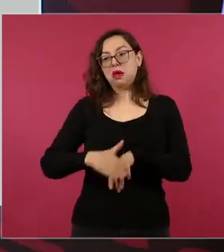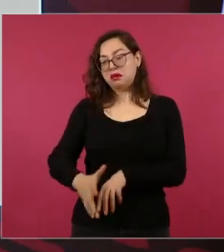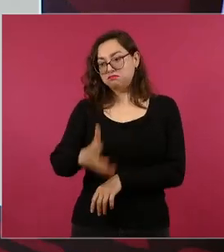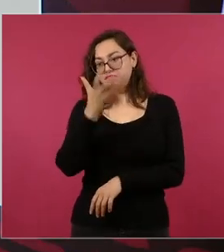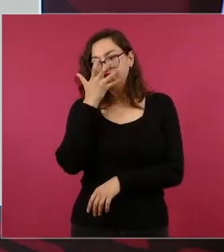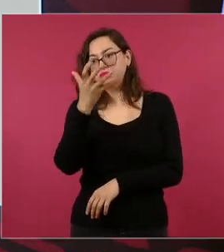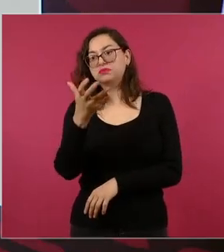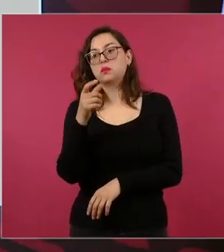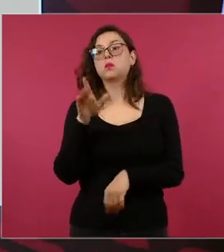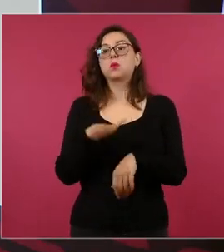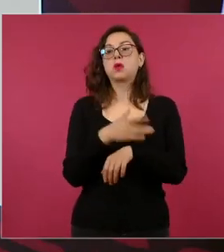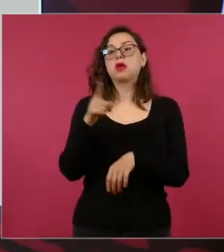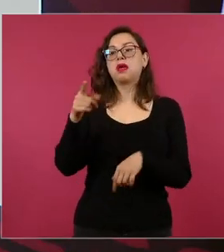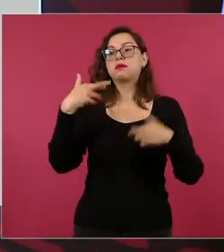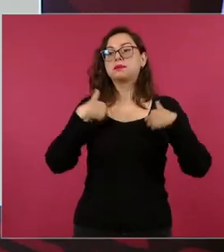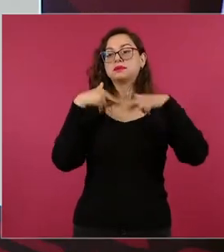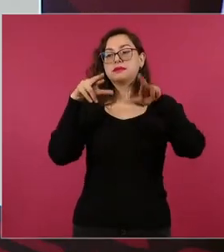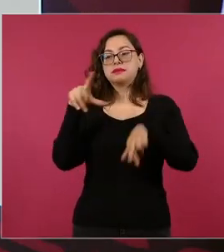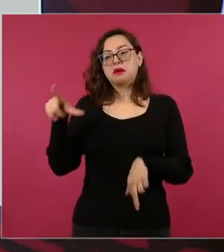ministro que triunfó.